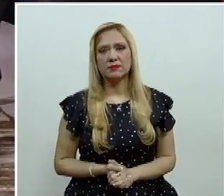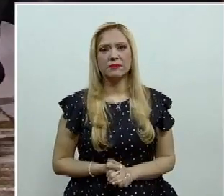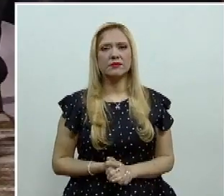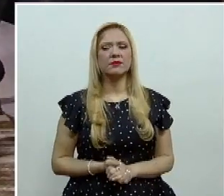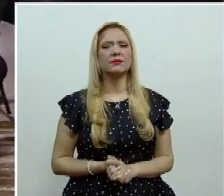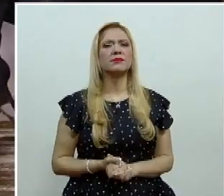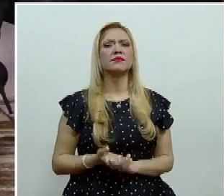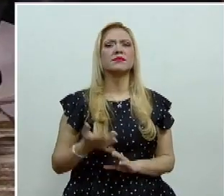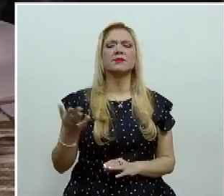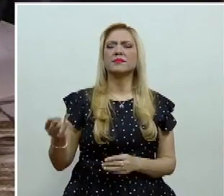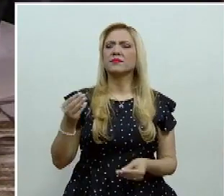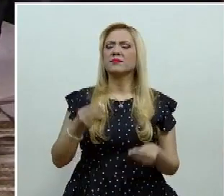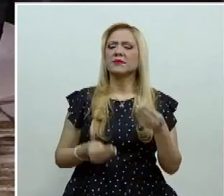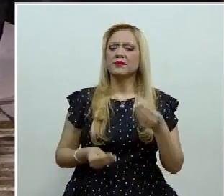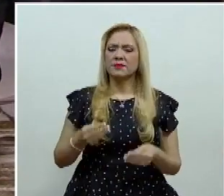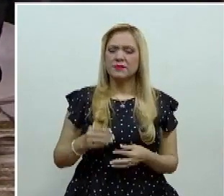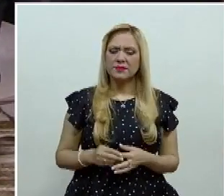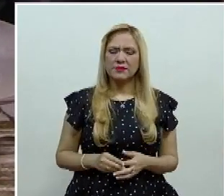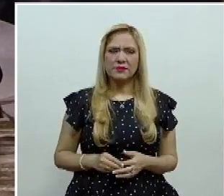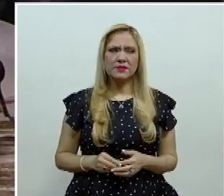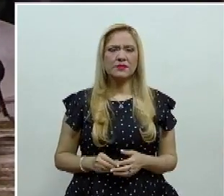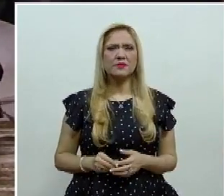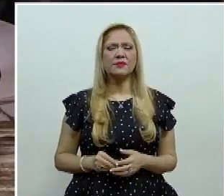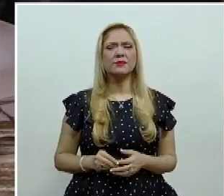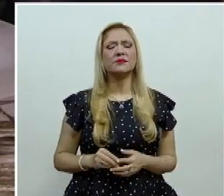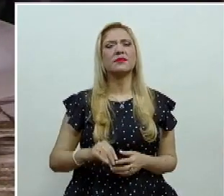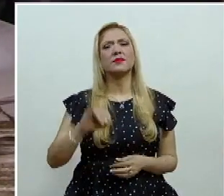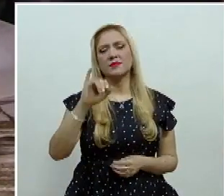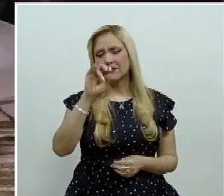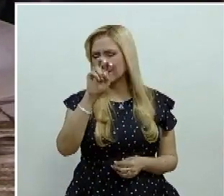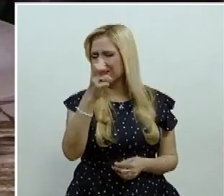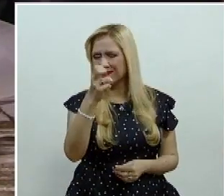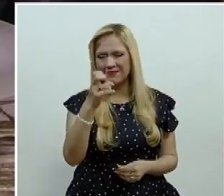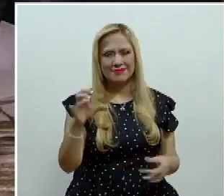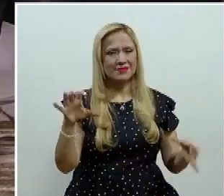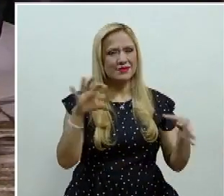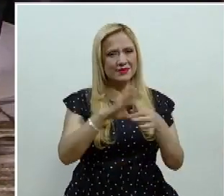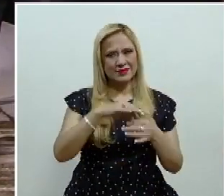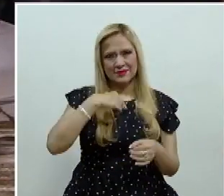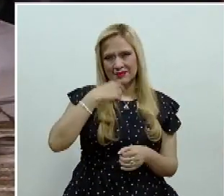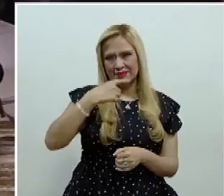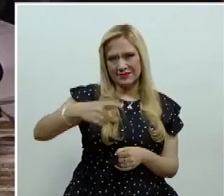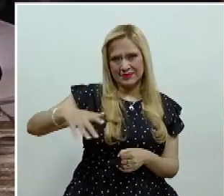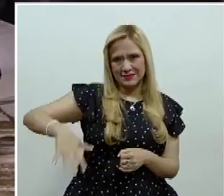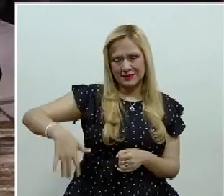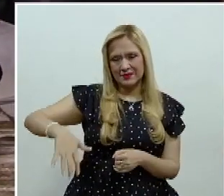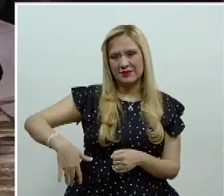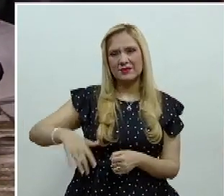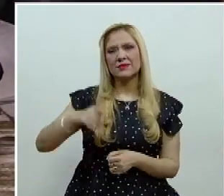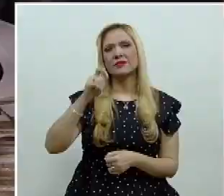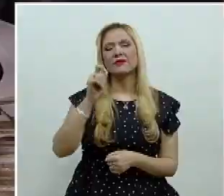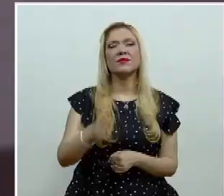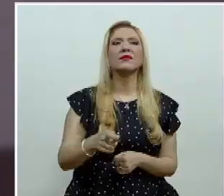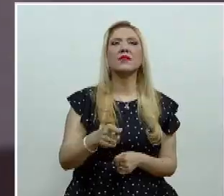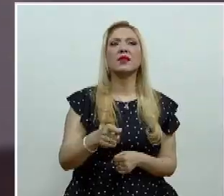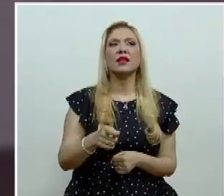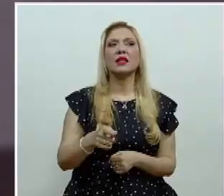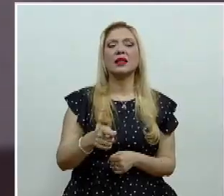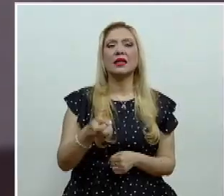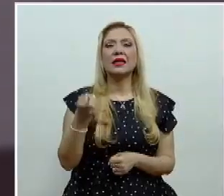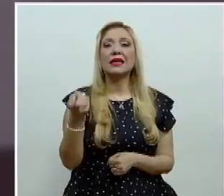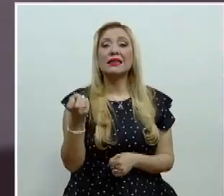Magistra, sí, adelante. Gracias. Que tiene relación precisamente con lo que mencionaba yo en la intervención anterior, que tiene que ver con